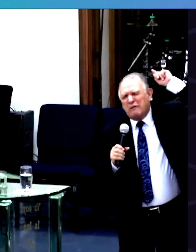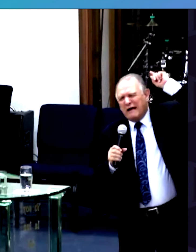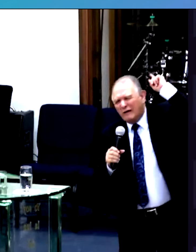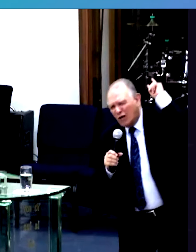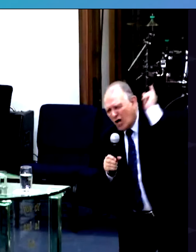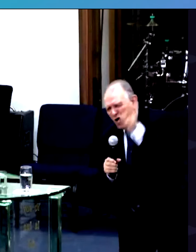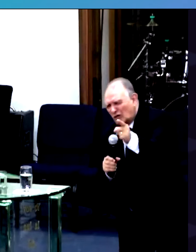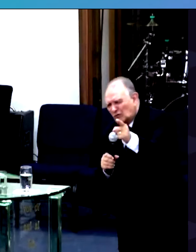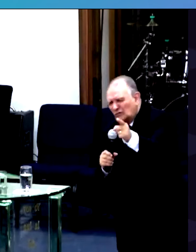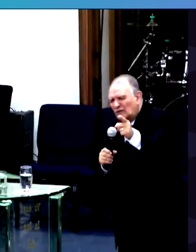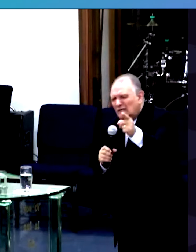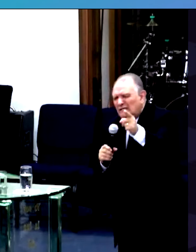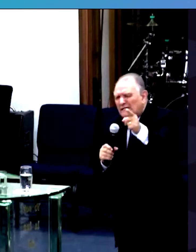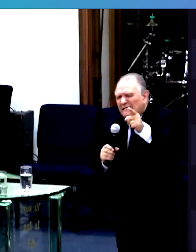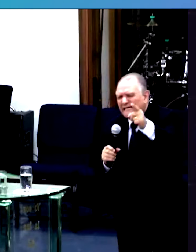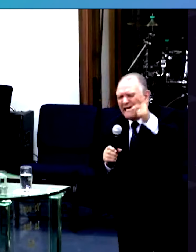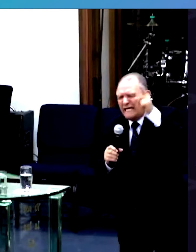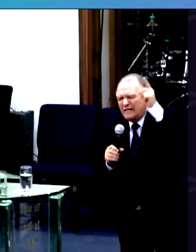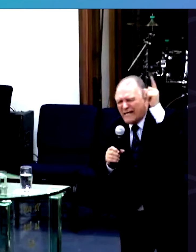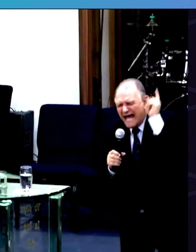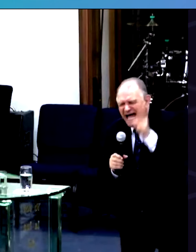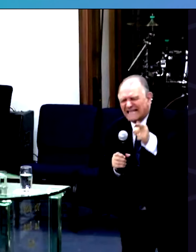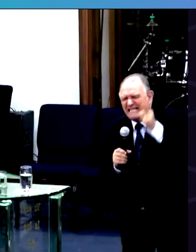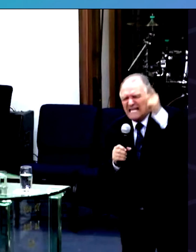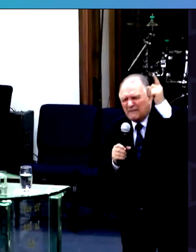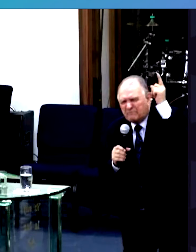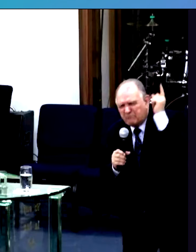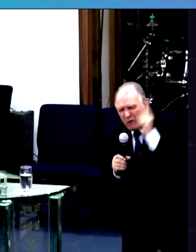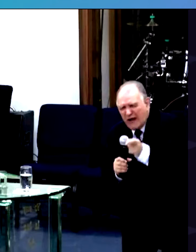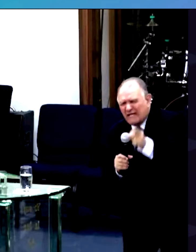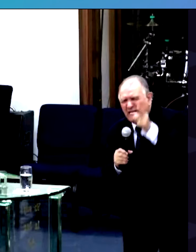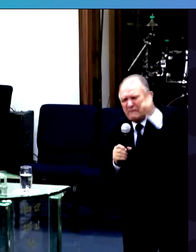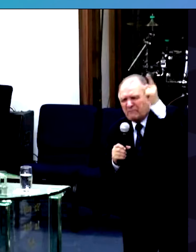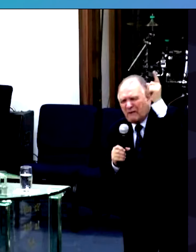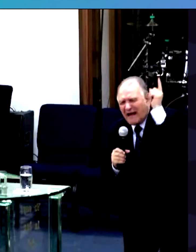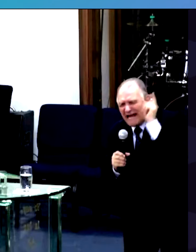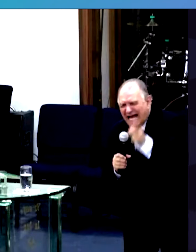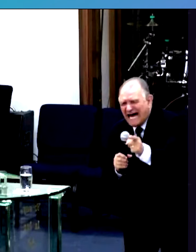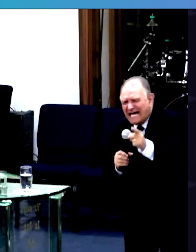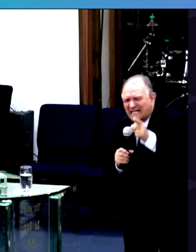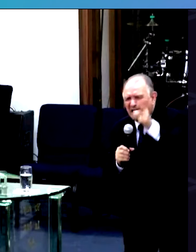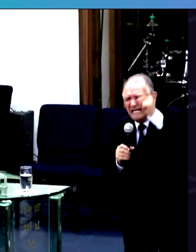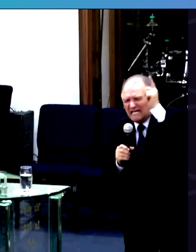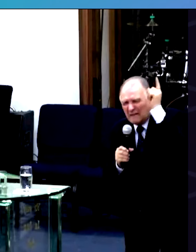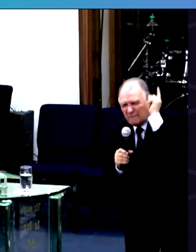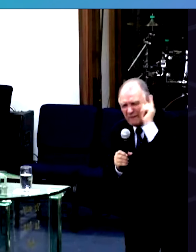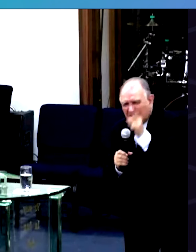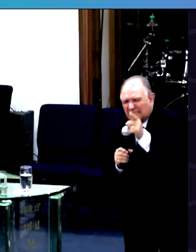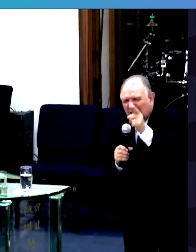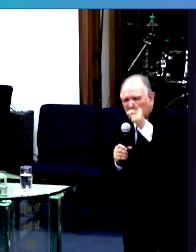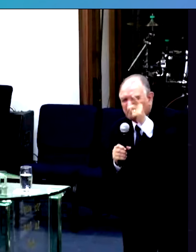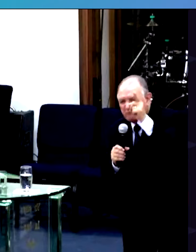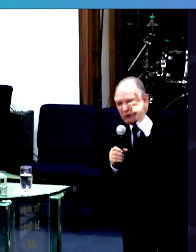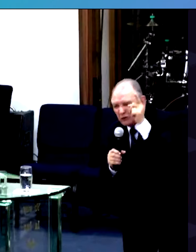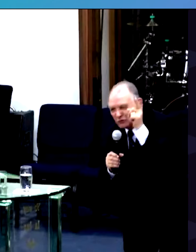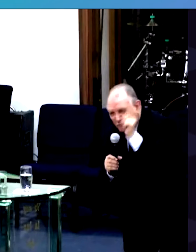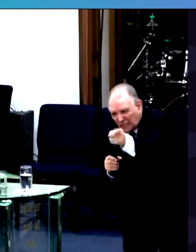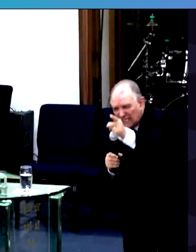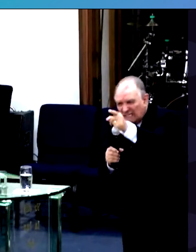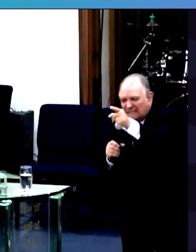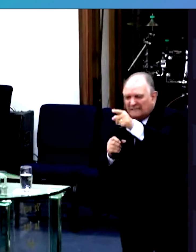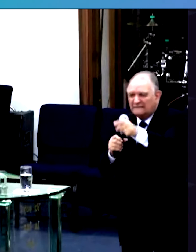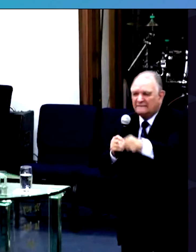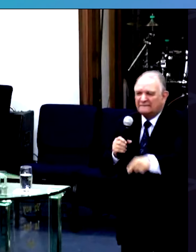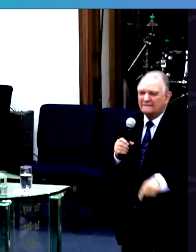en esos momentos es donde nosotros debemos recordar que no estamos solos, de que Dios está con nosotros. Muchas veces he escuchado a este predicador,